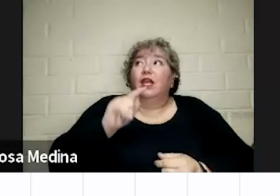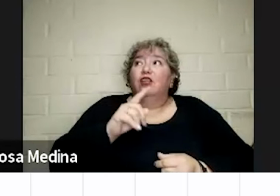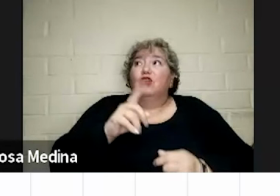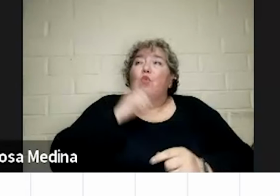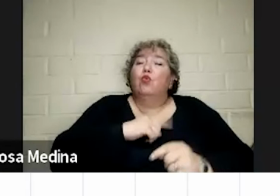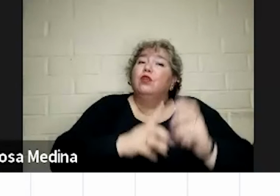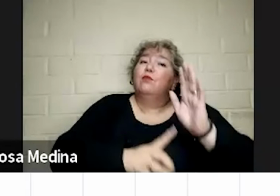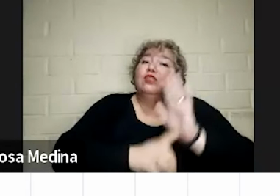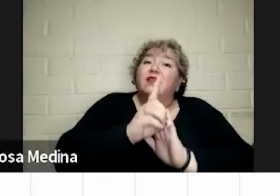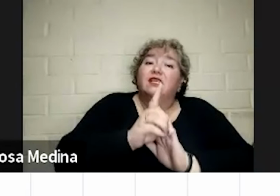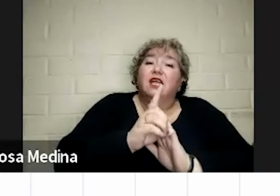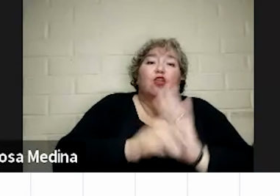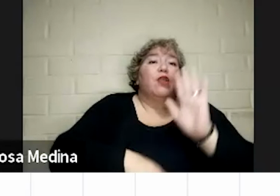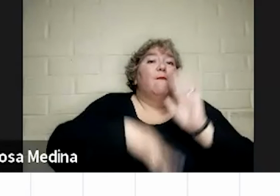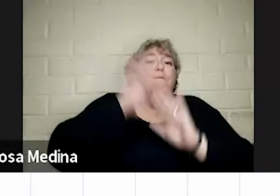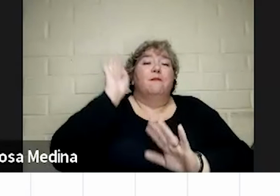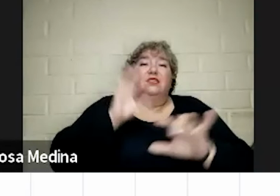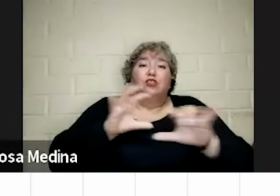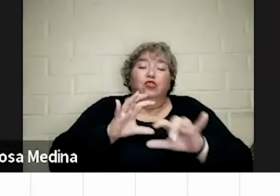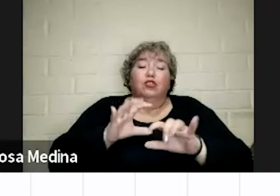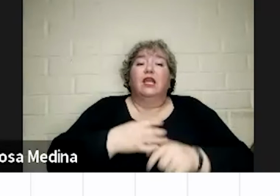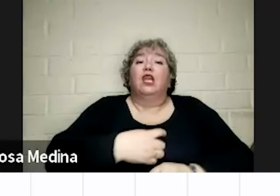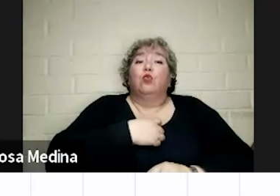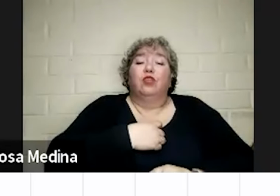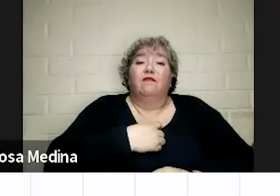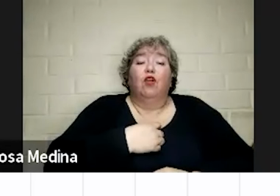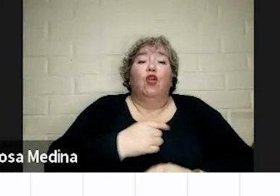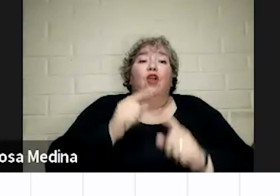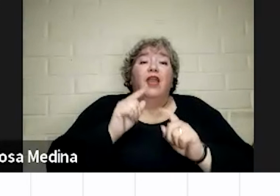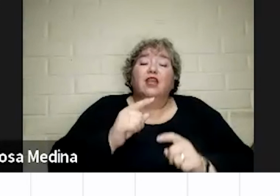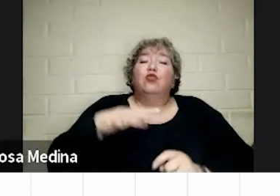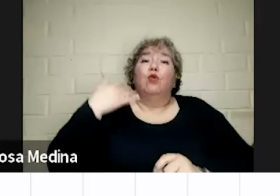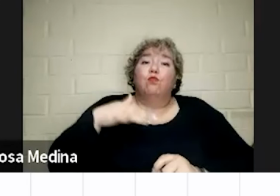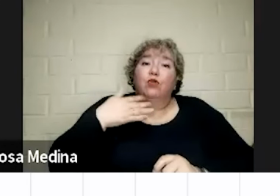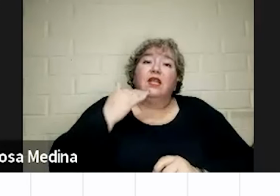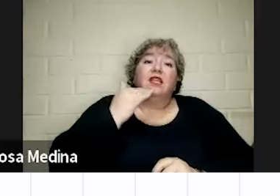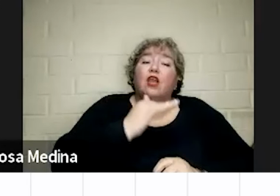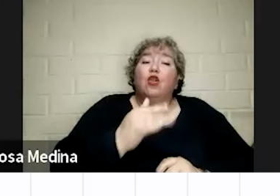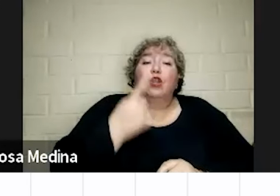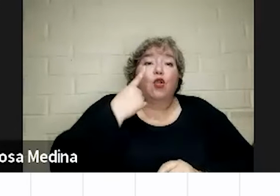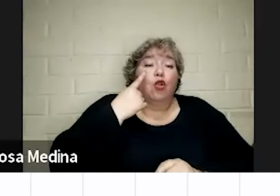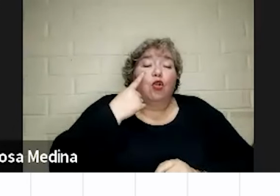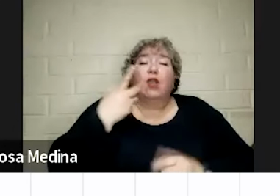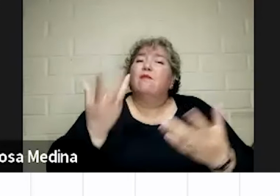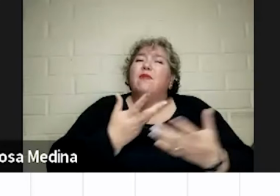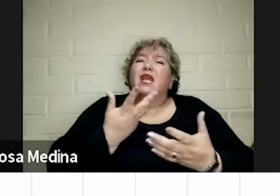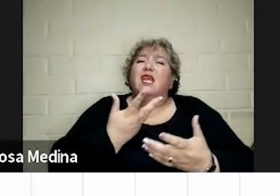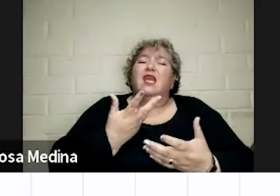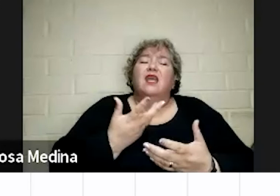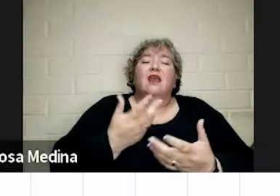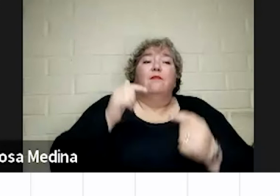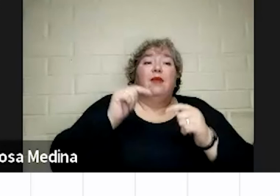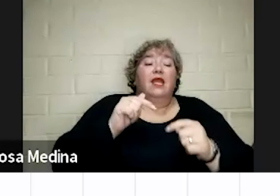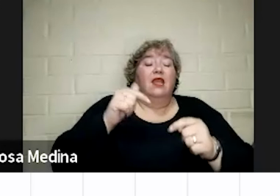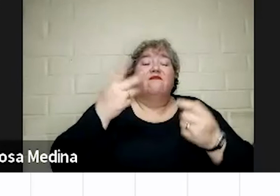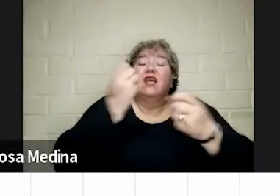más de una función ejecutiva en adultos. En este caso es importante que los niños conozcan ¿para qué son las funciones ejecutivas? Que van a trabajar junto a